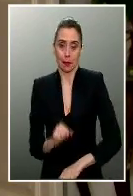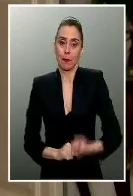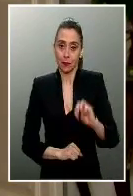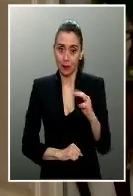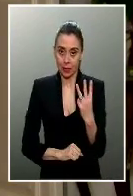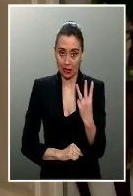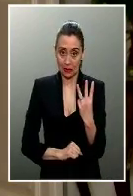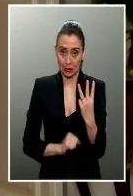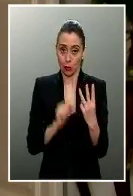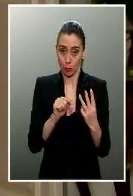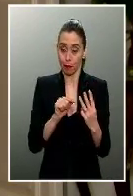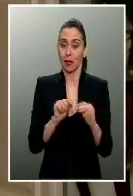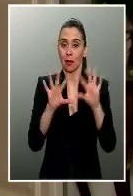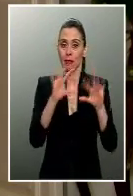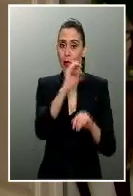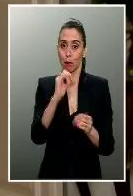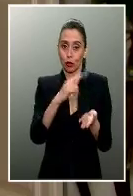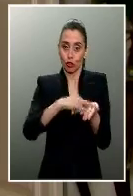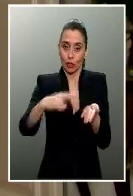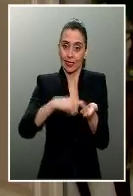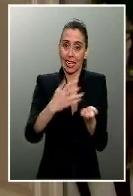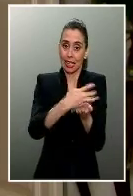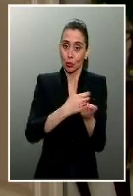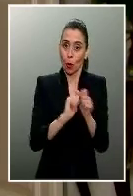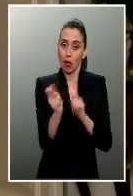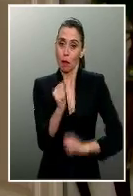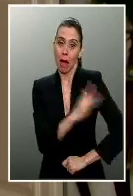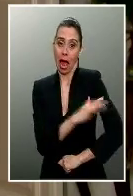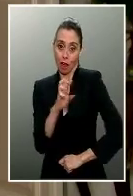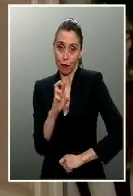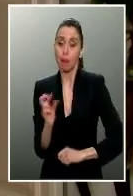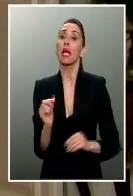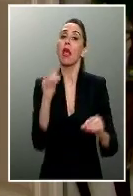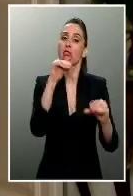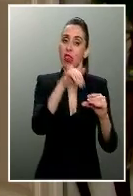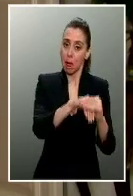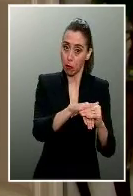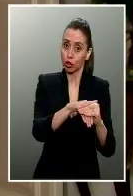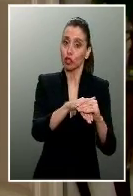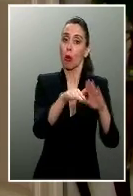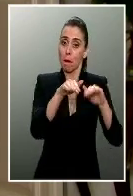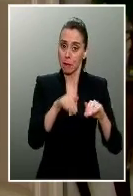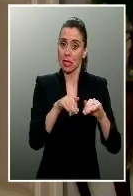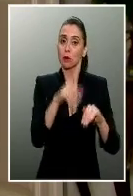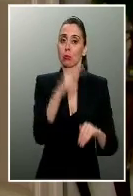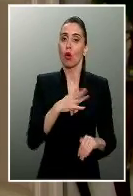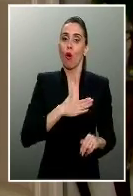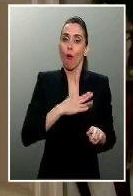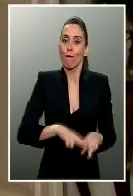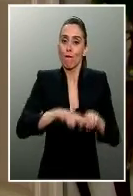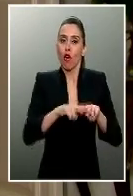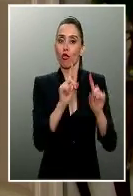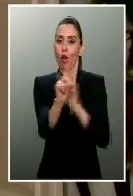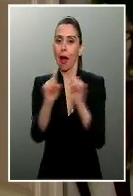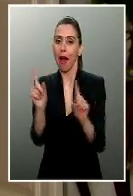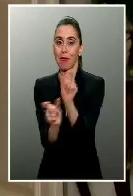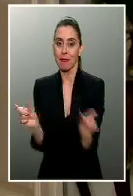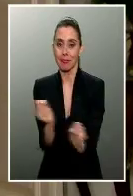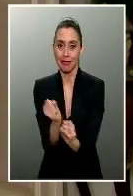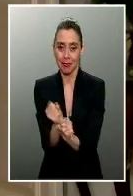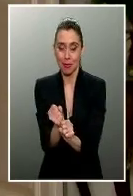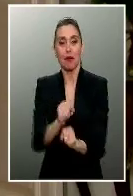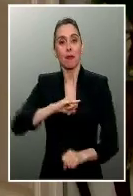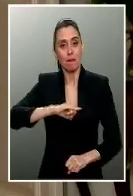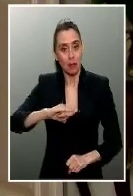la actual cotización del 10% seguirá siendo depositada en las cuentas individuales de propiedad de cada trabajador y